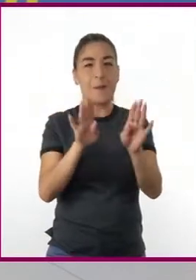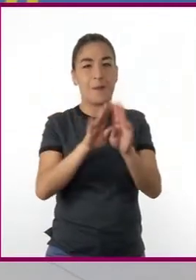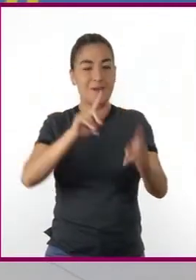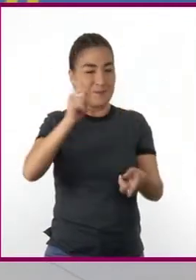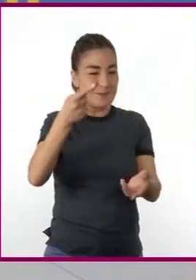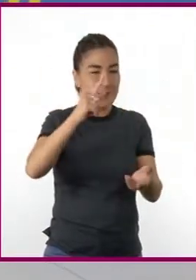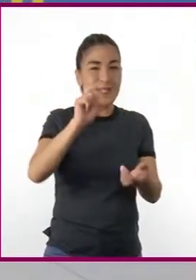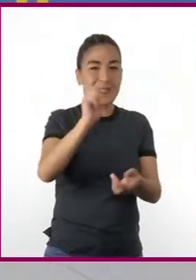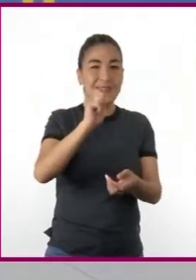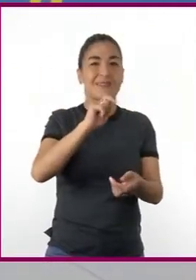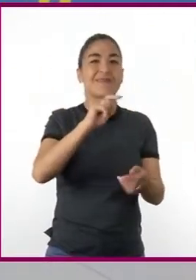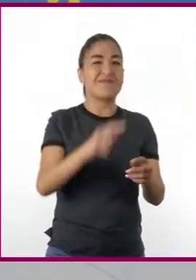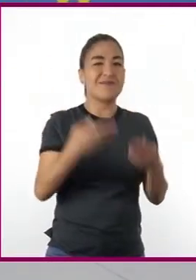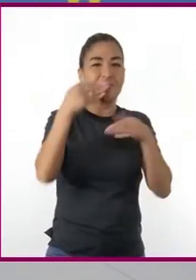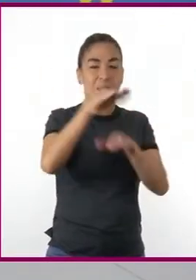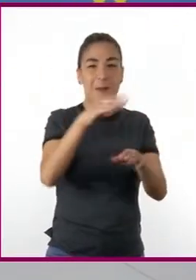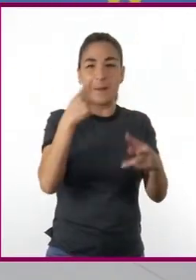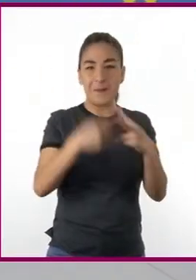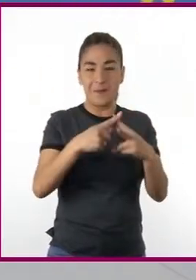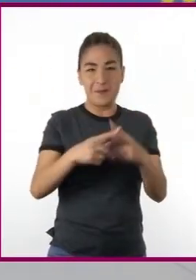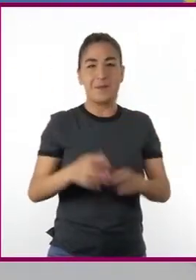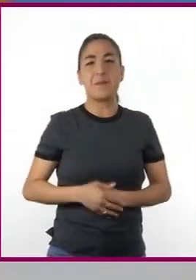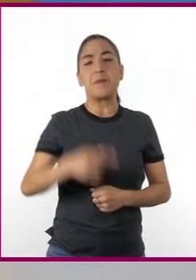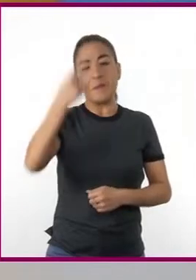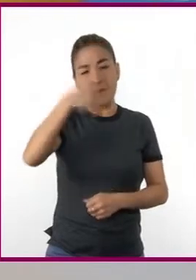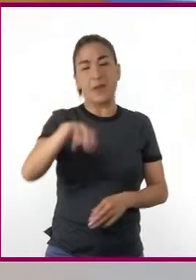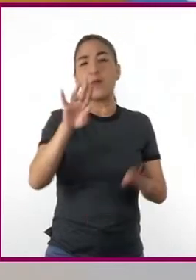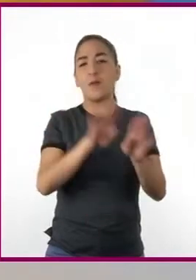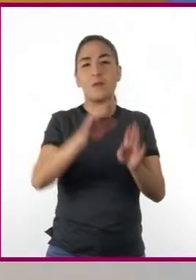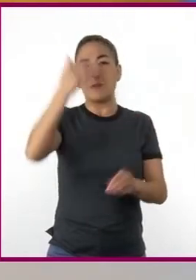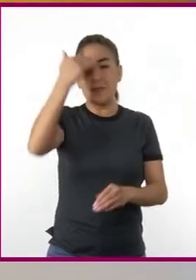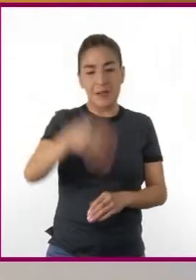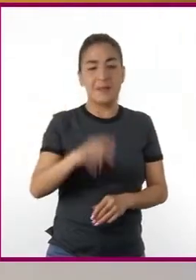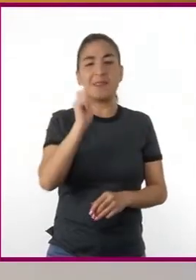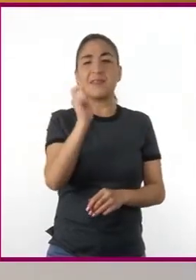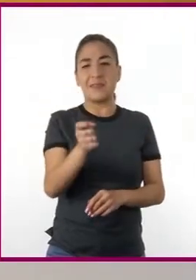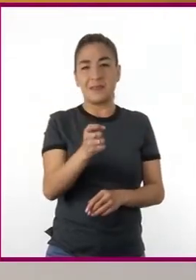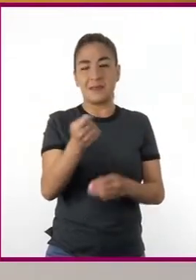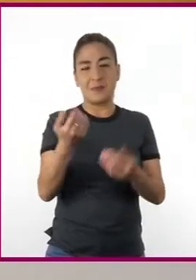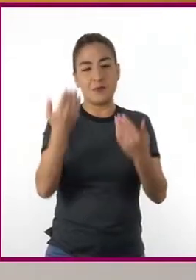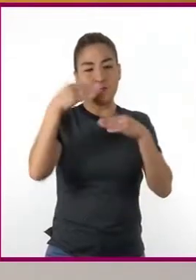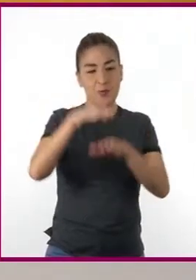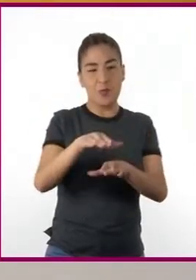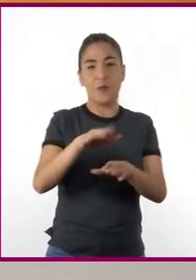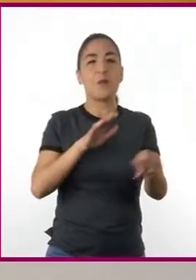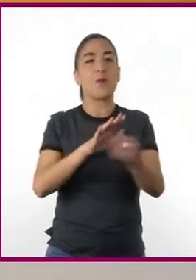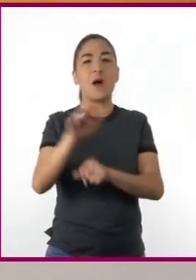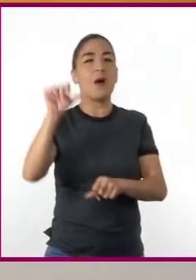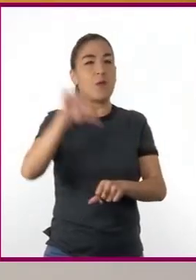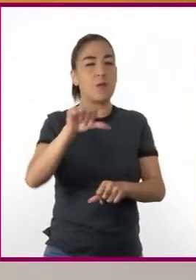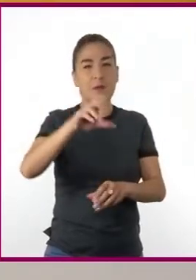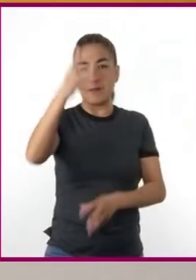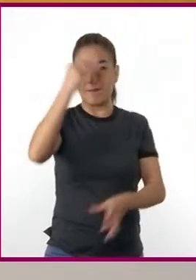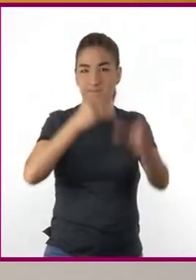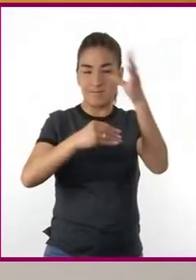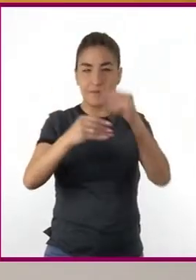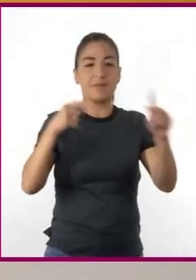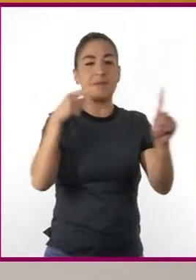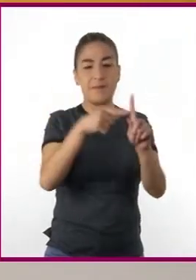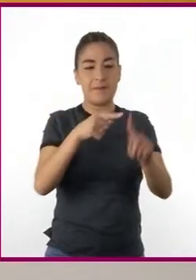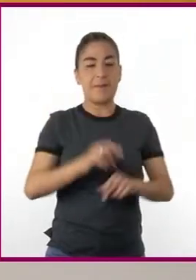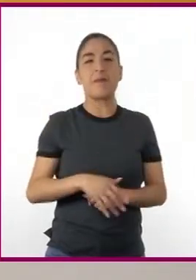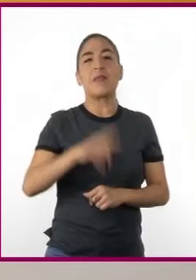matemáticas, buscando conocer un poco más acerca del aprendizaje esperado. Ley representa